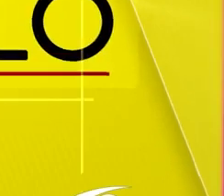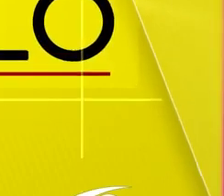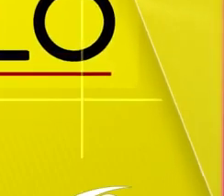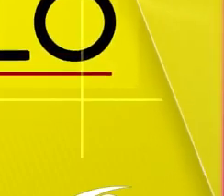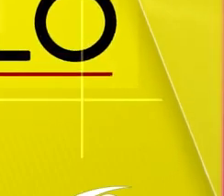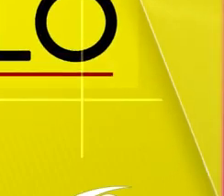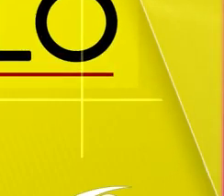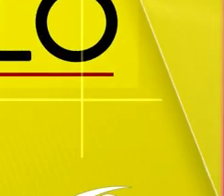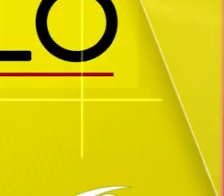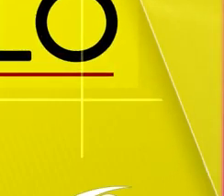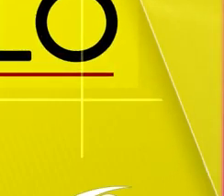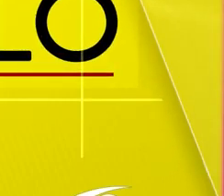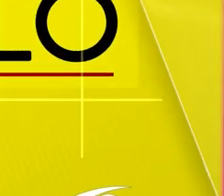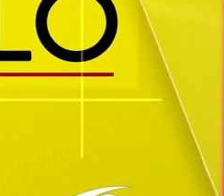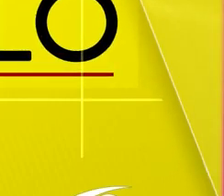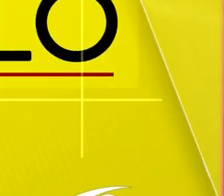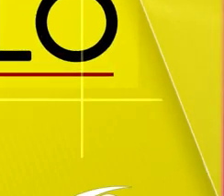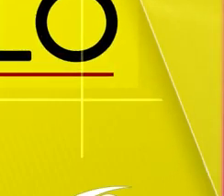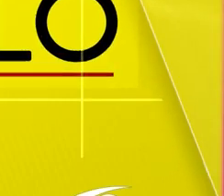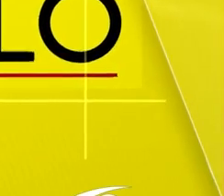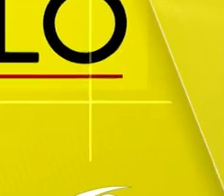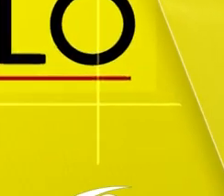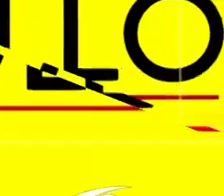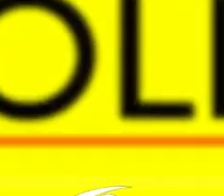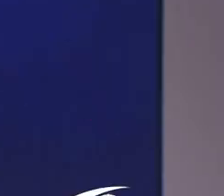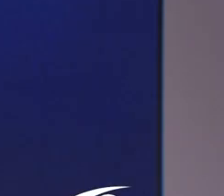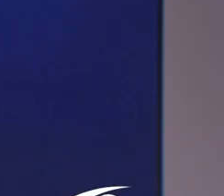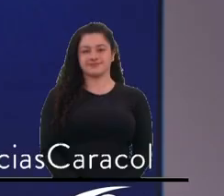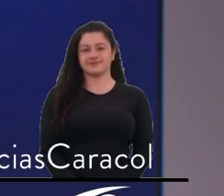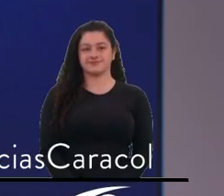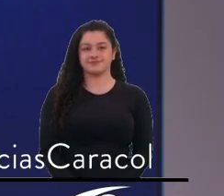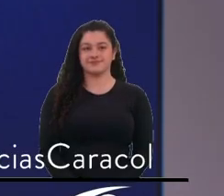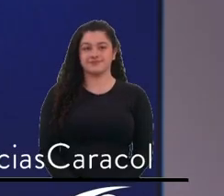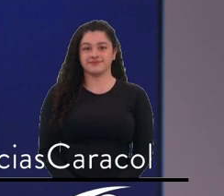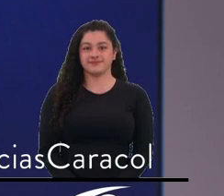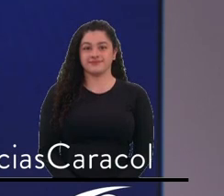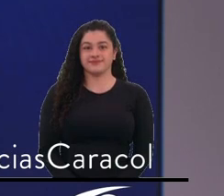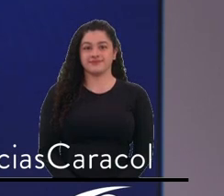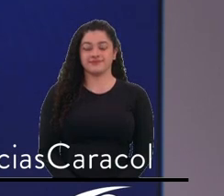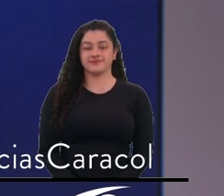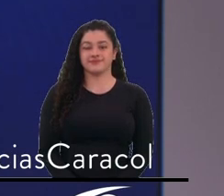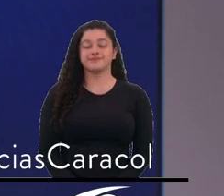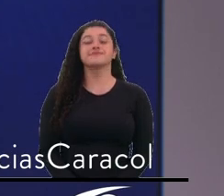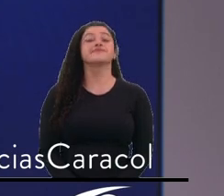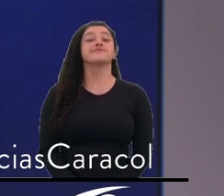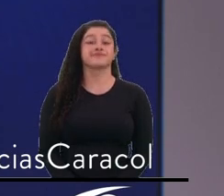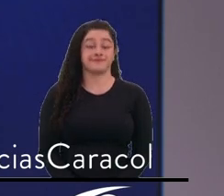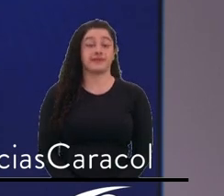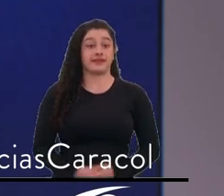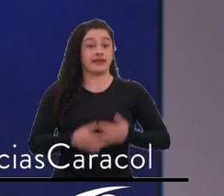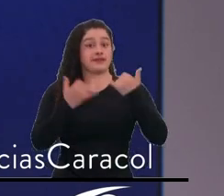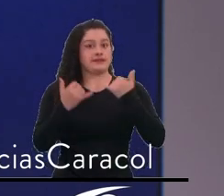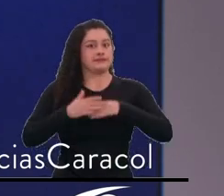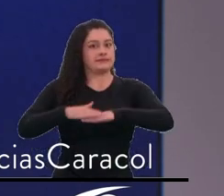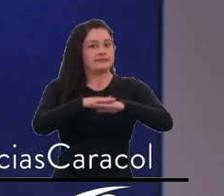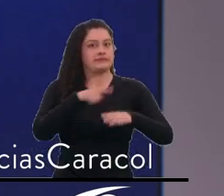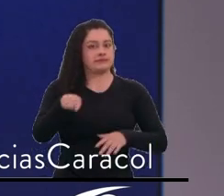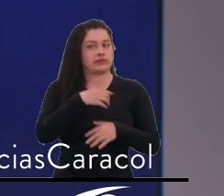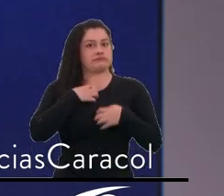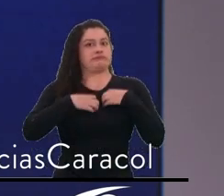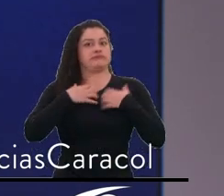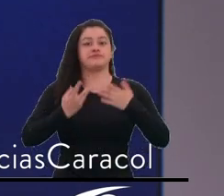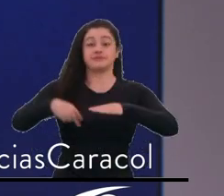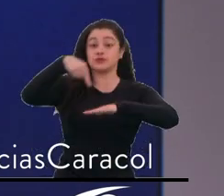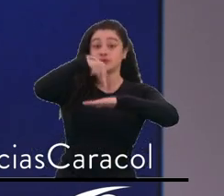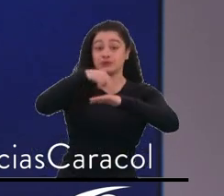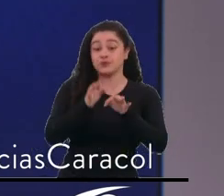Noticia en desarrollo en Noticias Caracol. Hay tensión en el Rosario, en el norte de Nariño, luego de que habitantes de ese